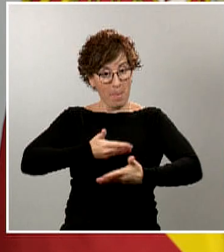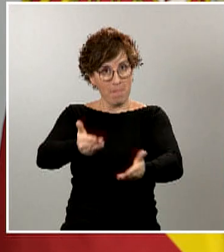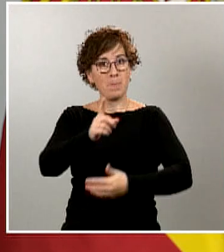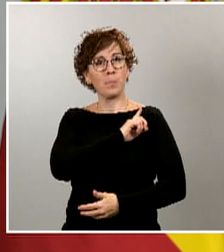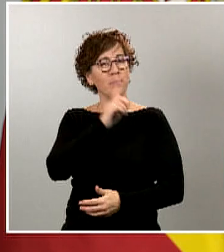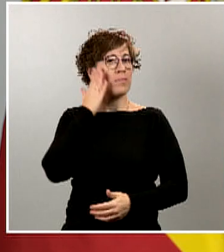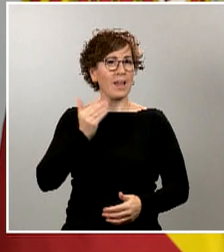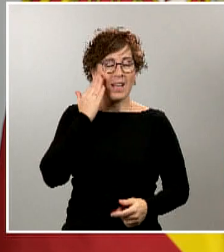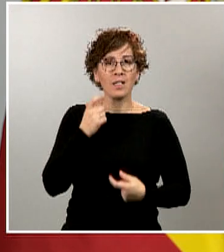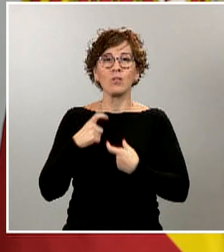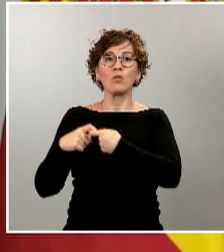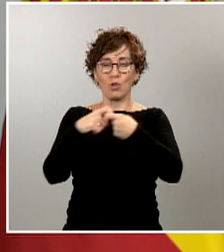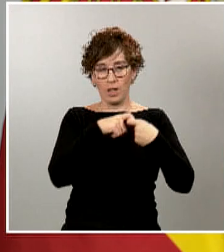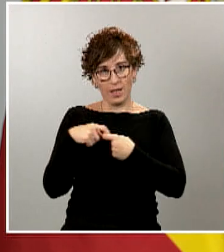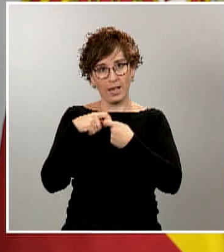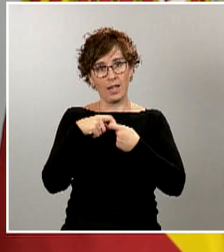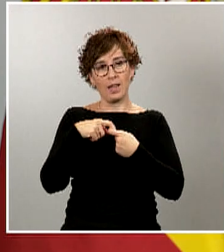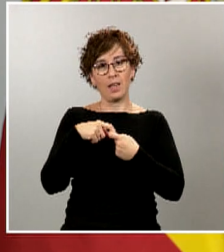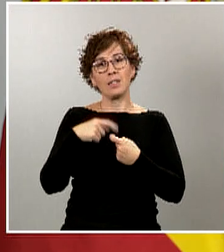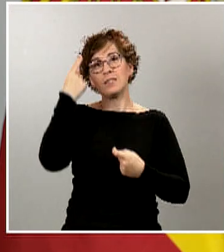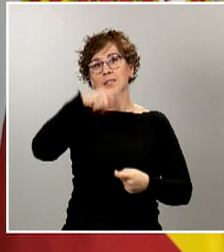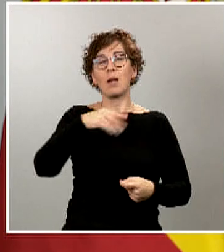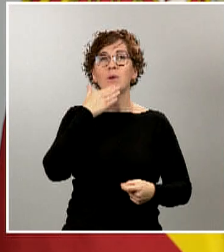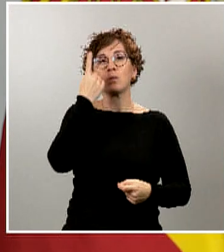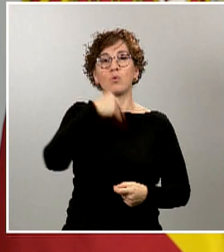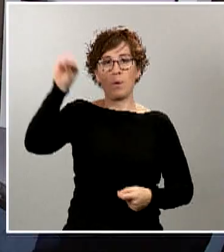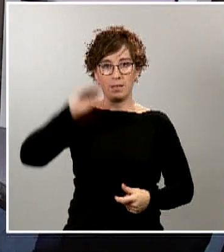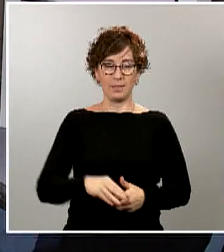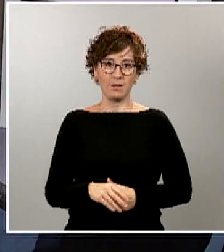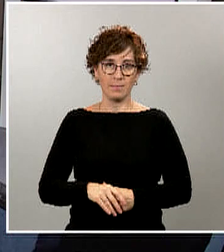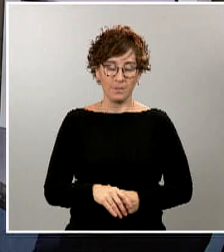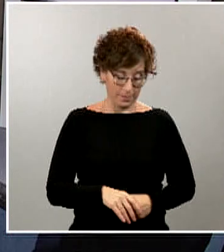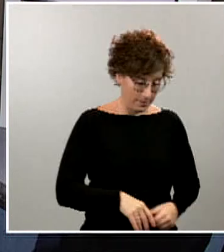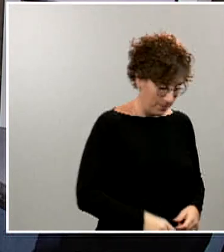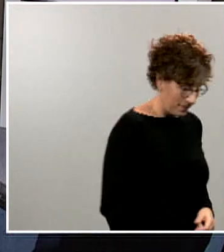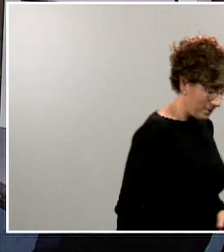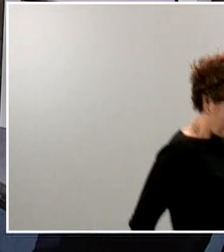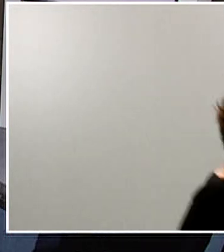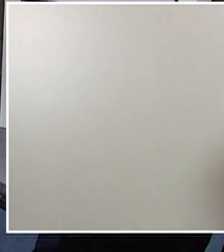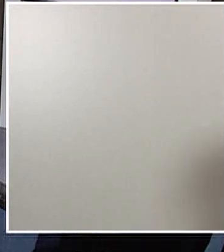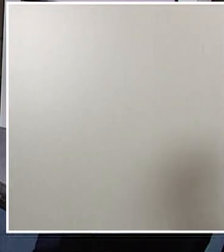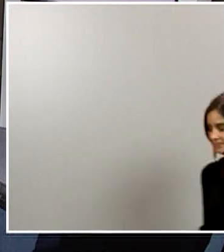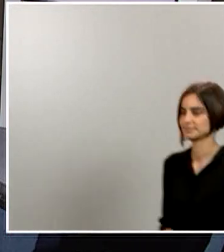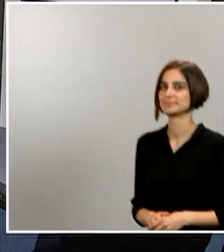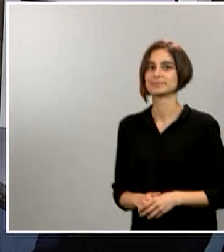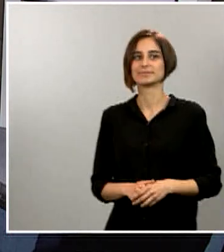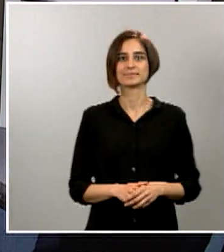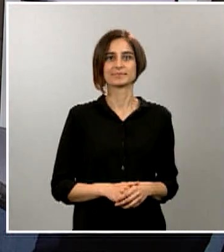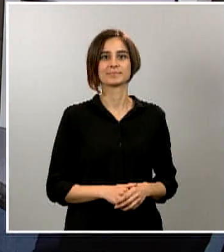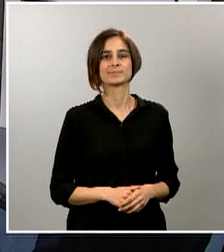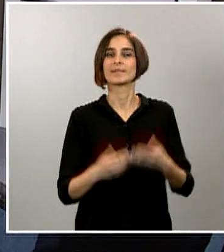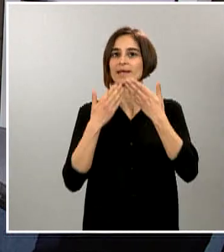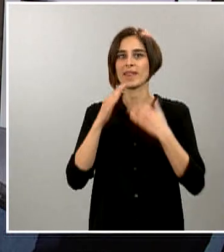y sabiendo que son uno más de la ciudadanía española. Muchas gracias, ministro del Interior. Muchas gracias. Buenas